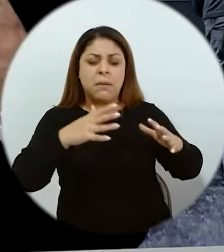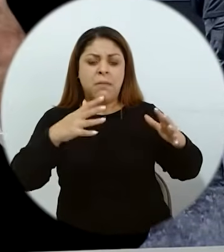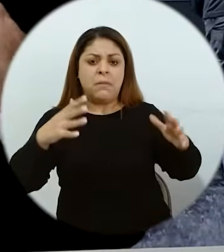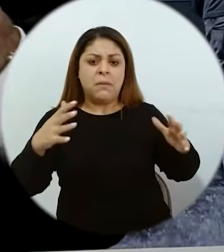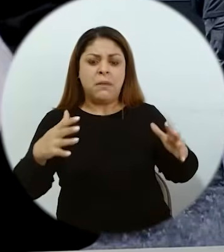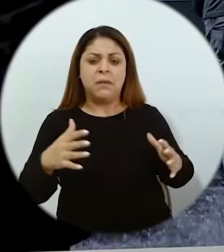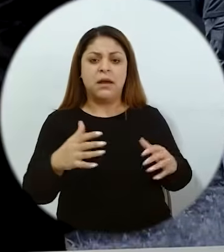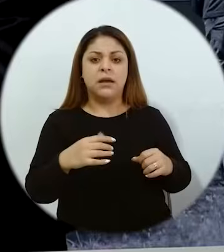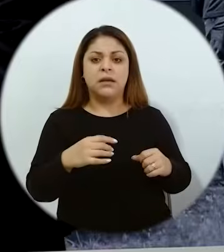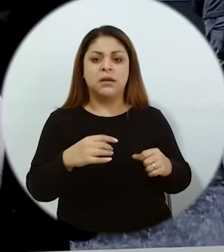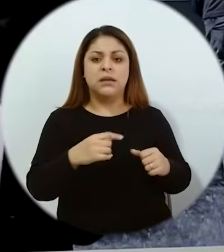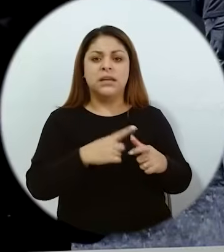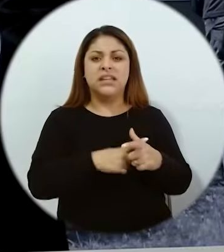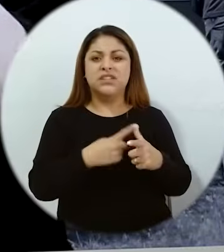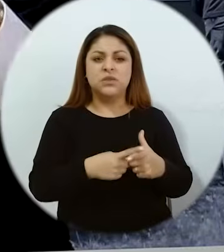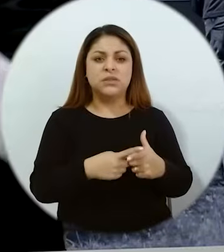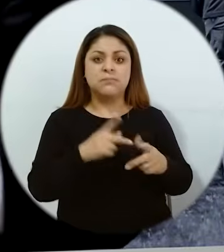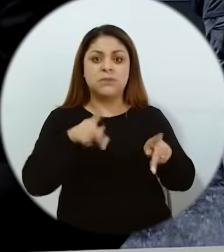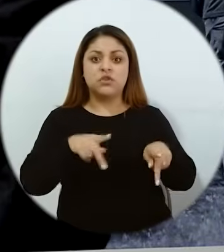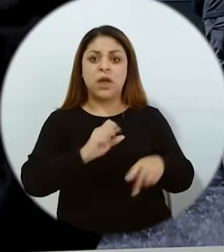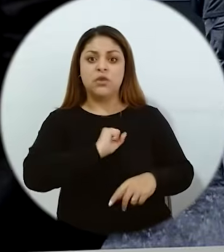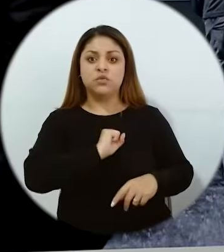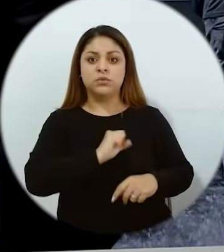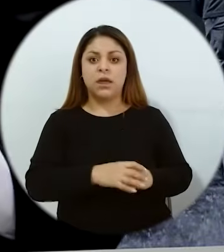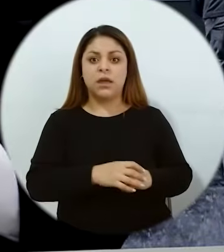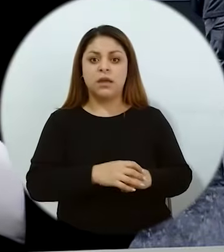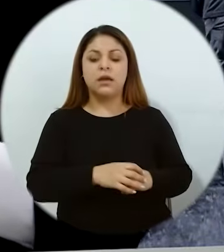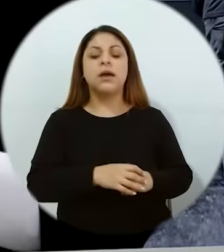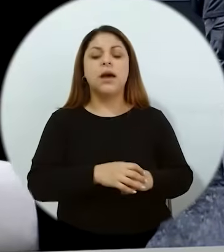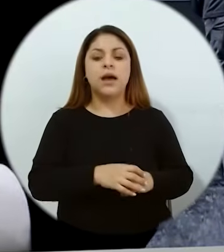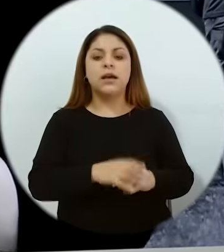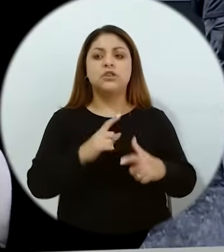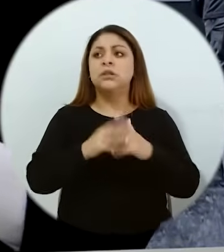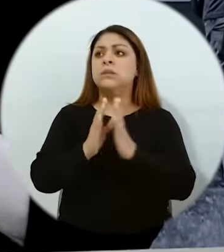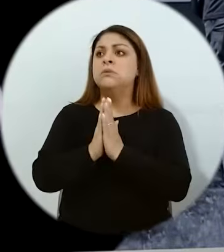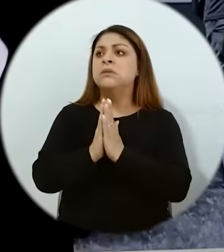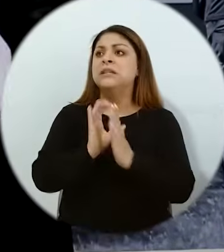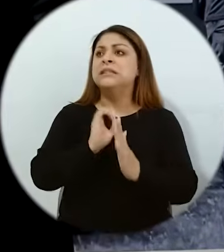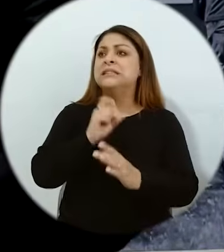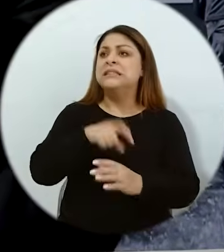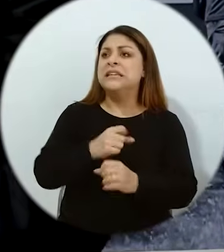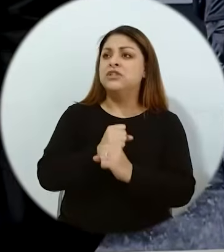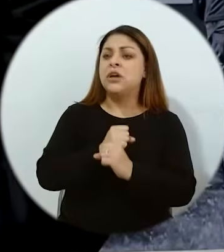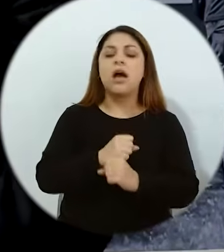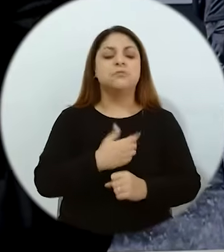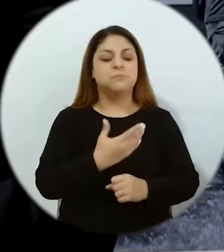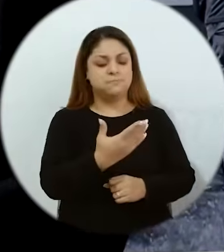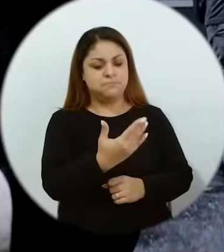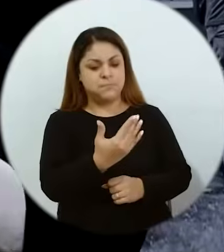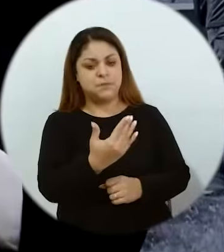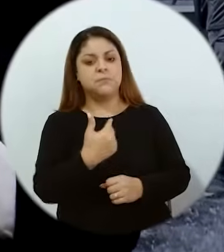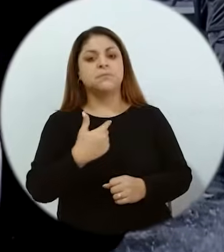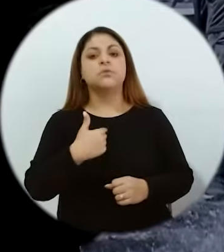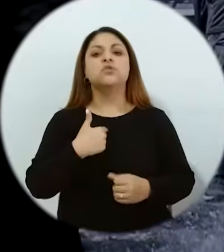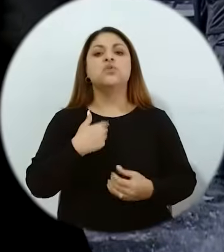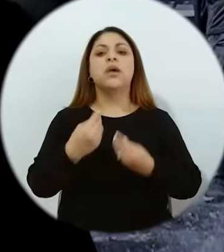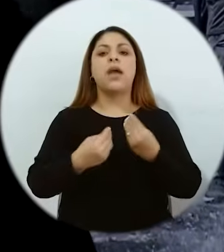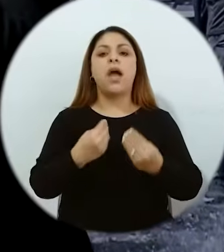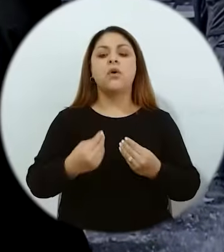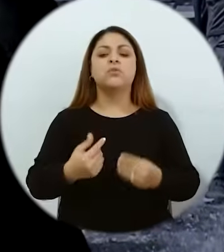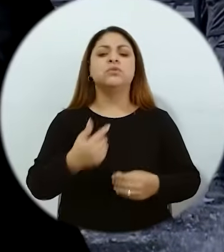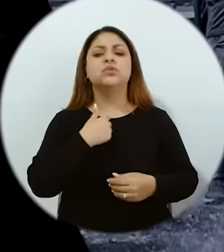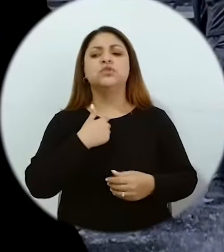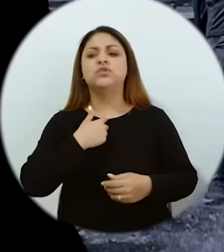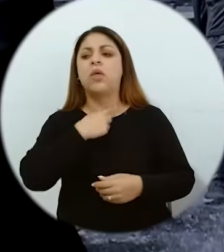dice, yo entrego todo con tal de que me den seguridad. Ah, entonces venga usted, yo le voy a dar seguridad. Y entonces yo voy